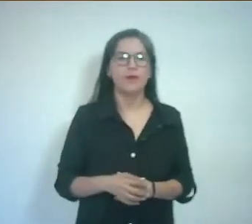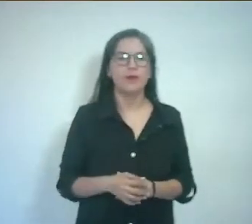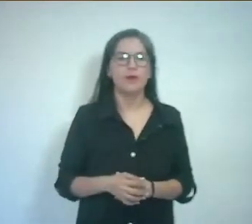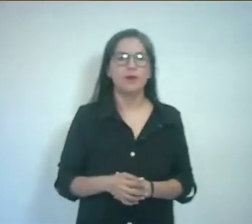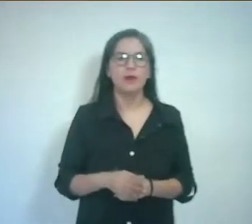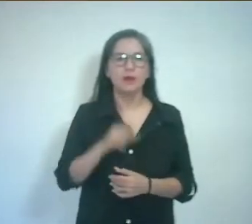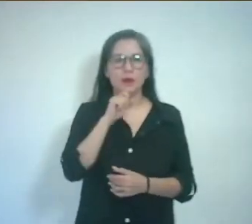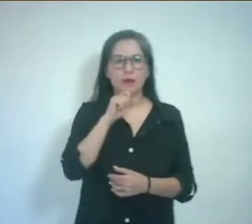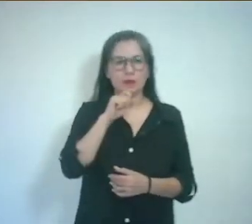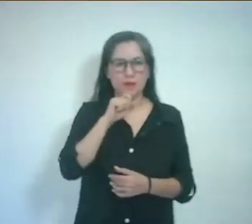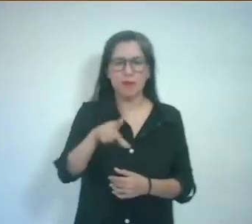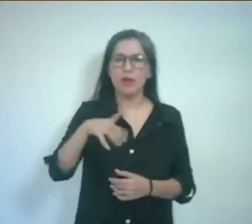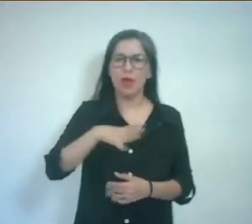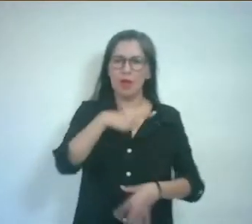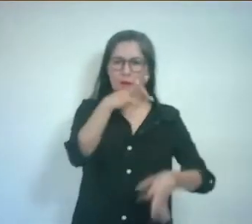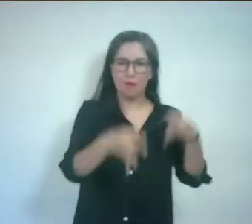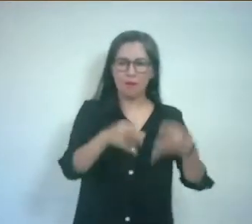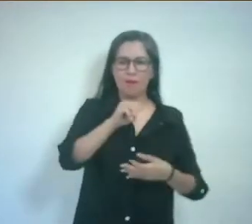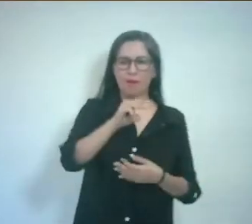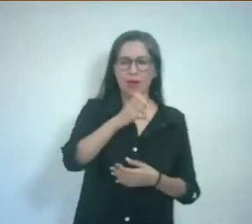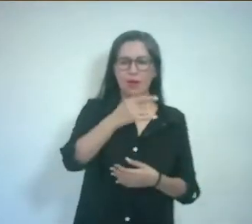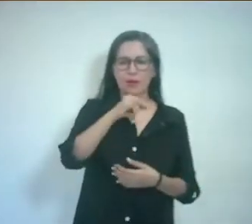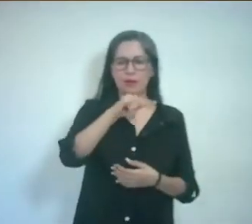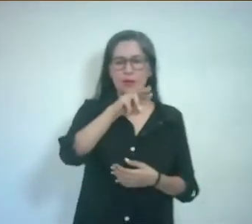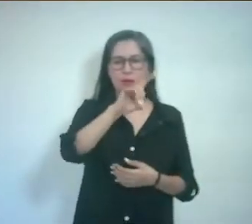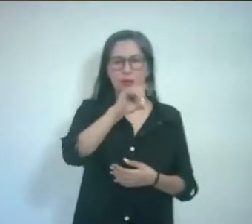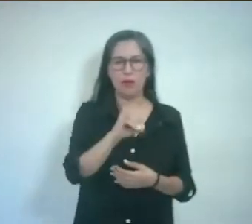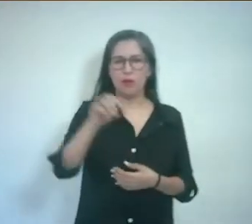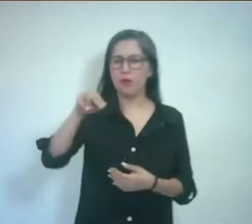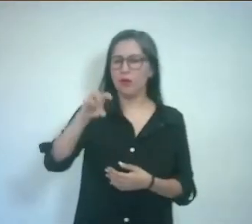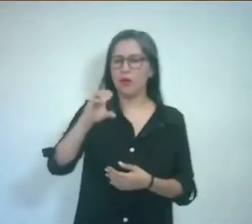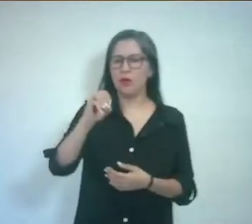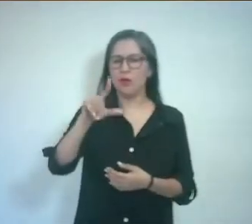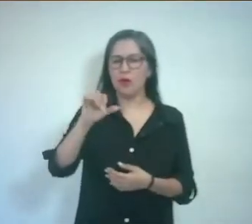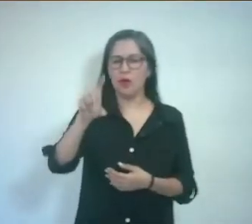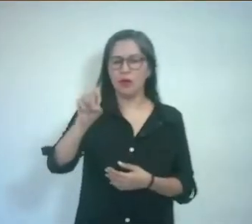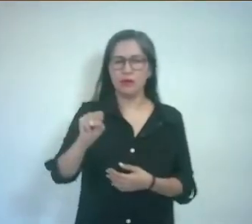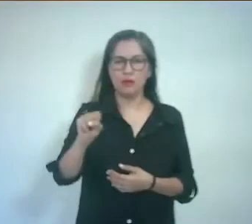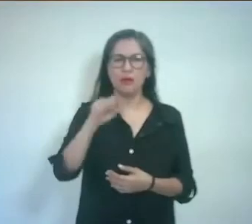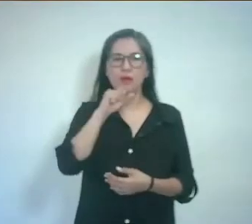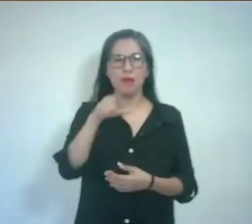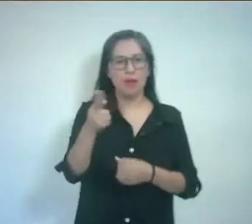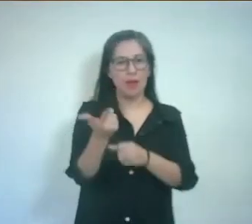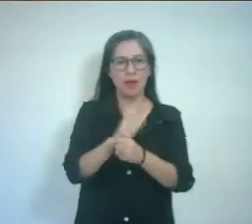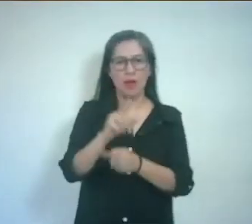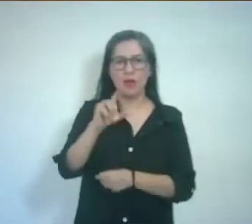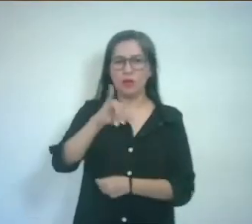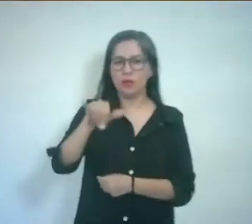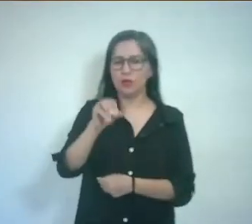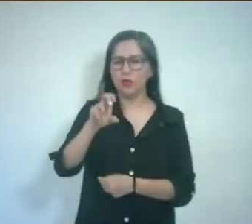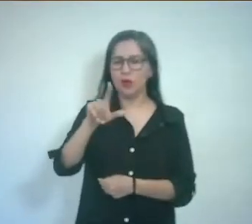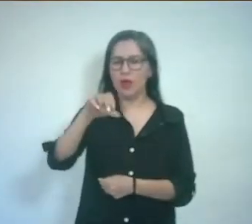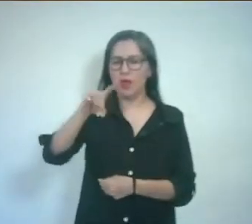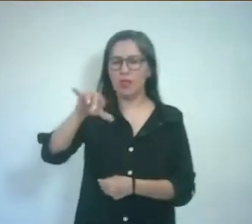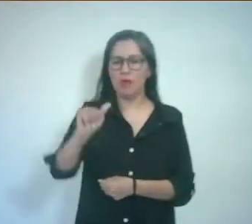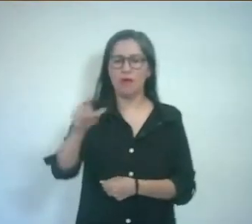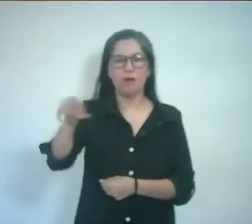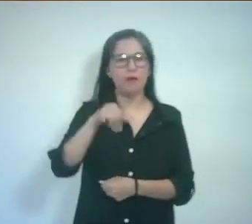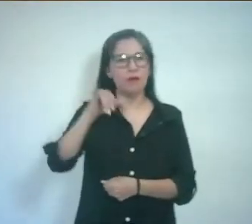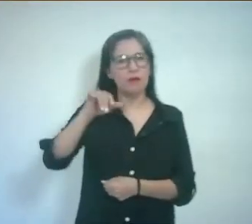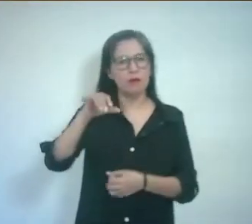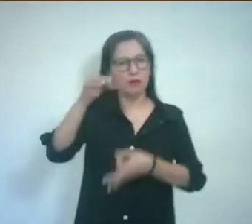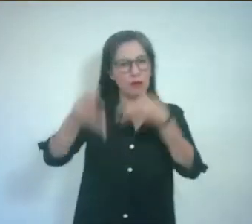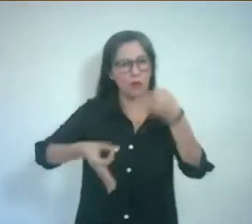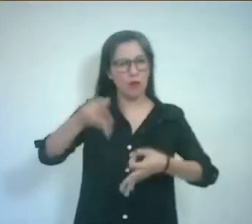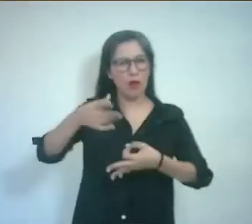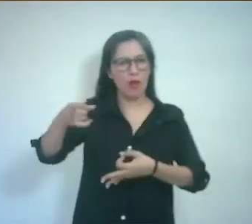el magistrado Víctor Nicolás Juárez y a la magistrada Yolanda Pedrosa del Tribunal Electoral. Bienvenidas,